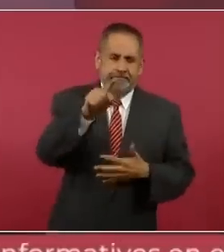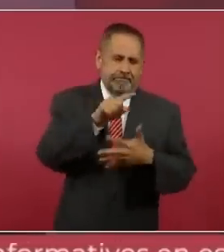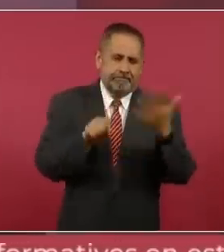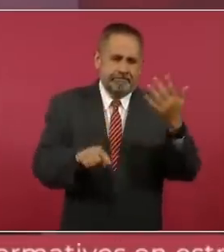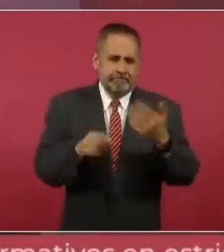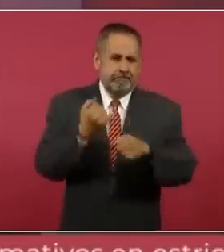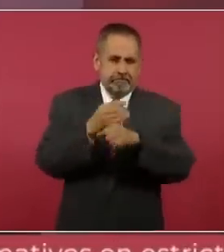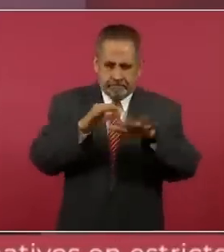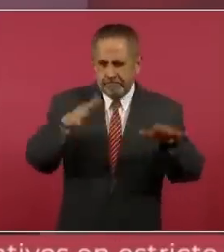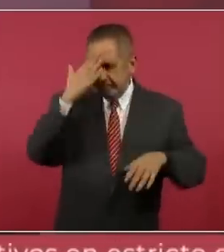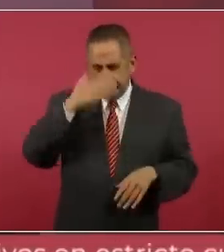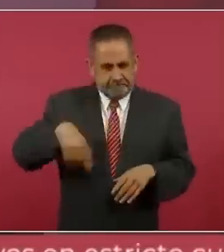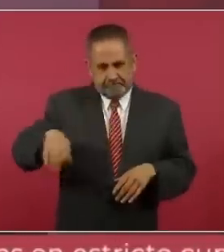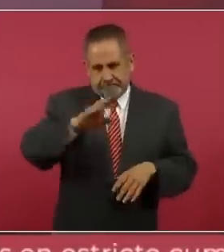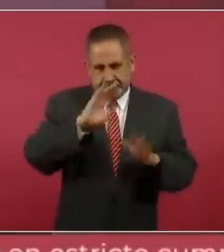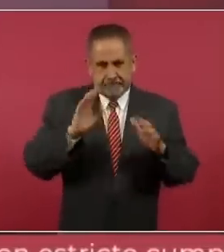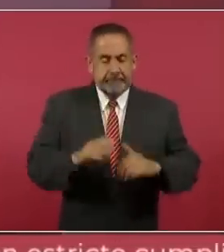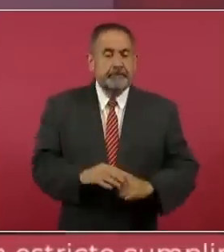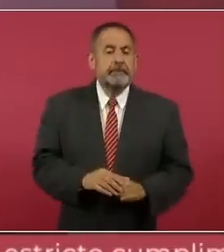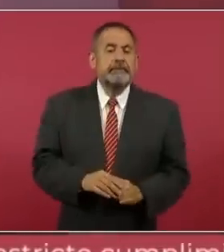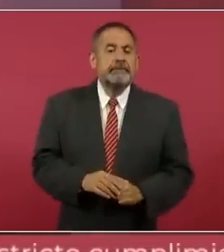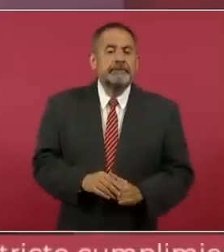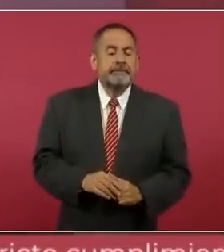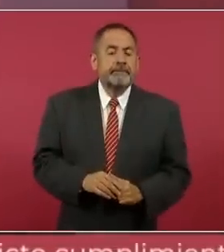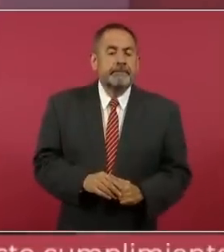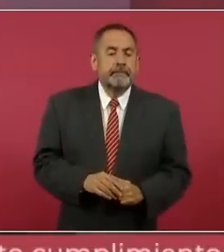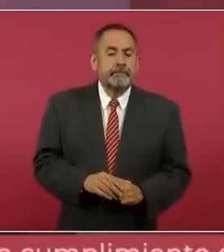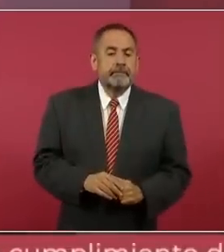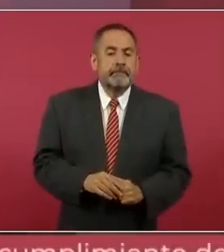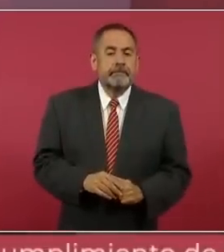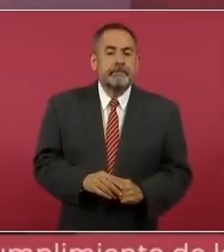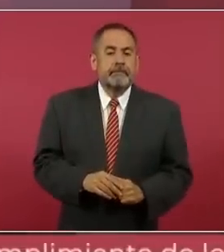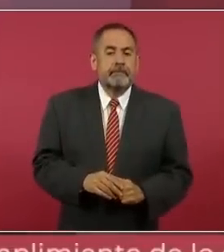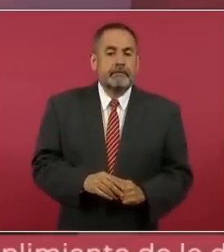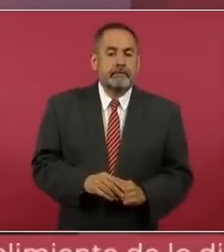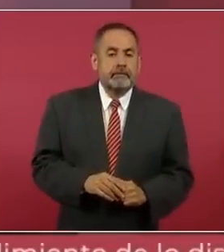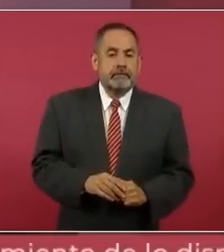les informo para que